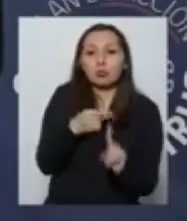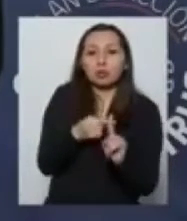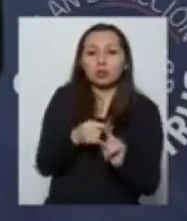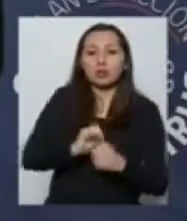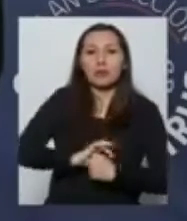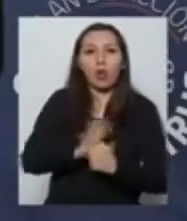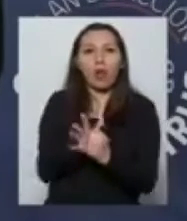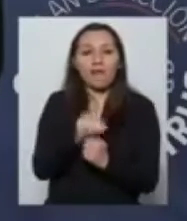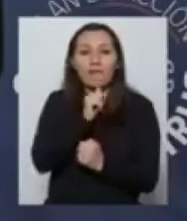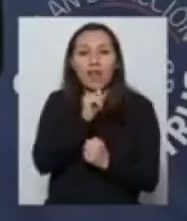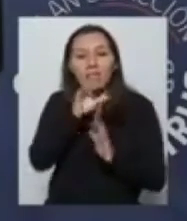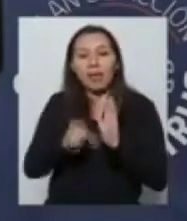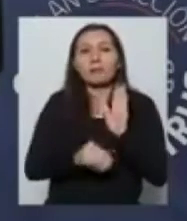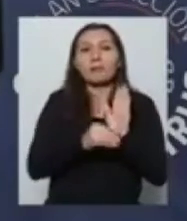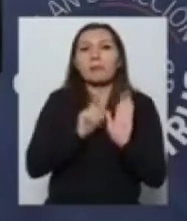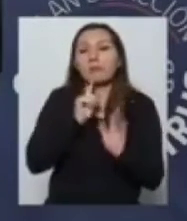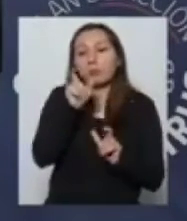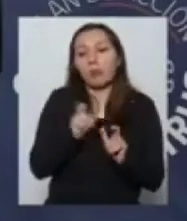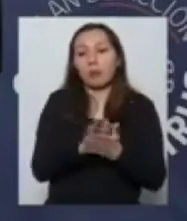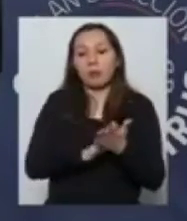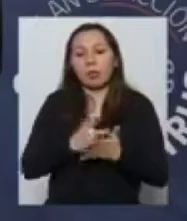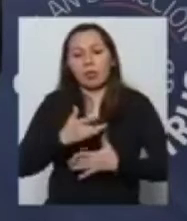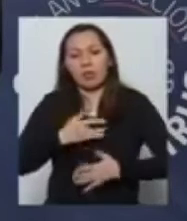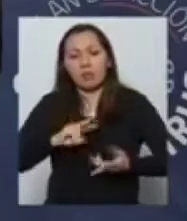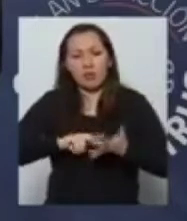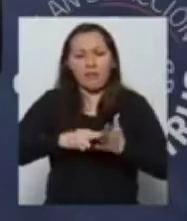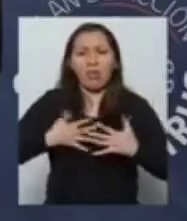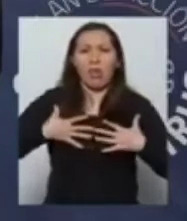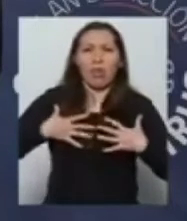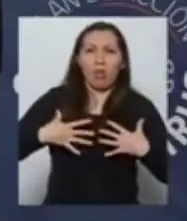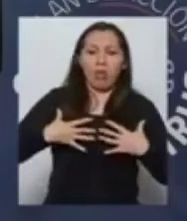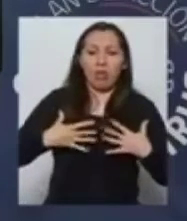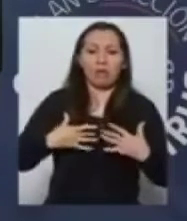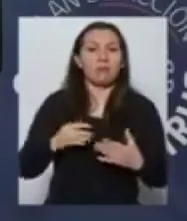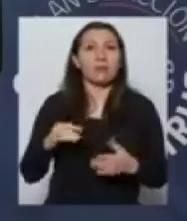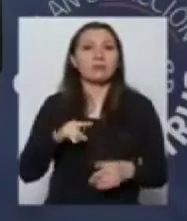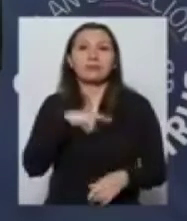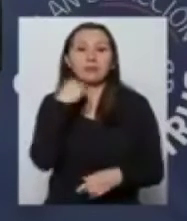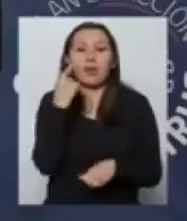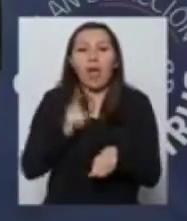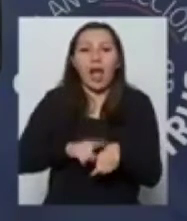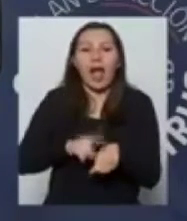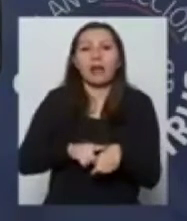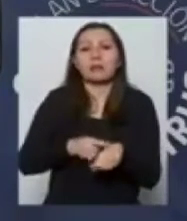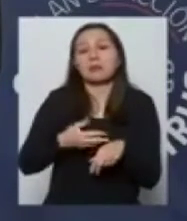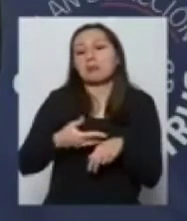de coronavirus a alguien que ha tenido síntomas respiratorios, que no se alcanzó a hacer